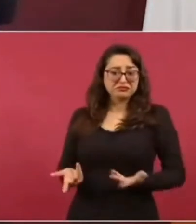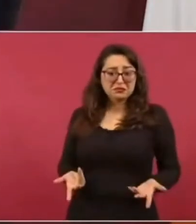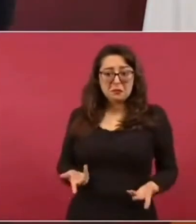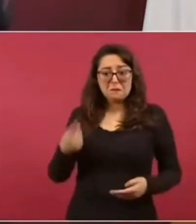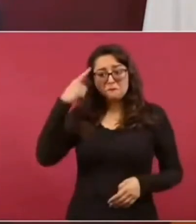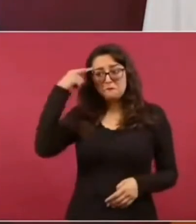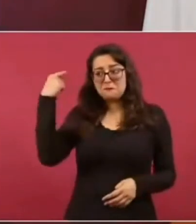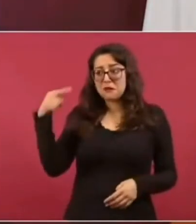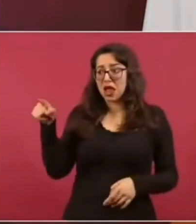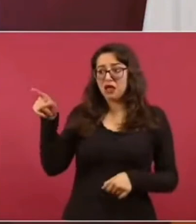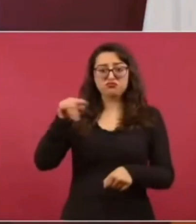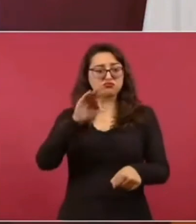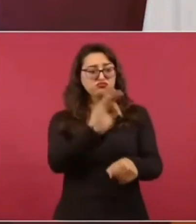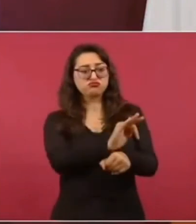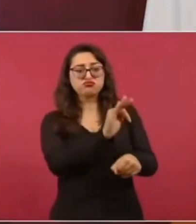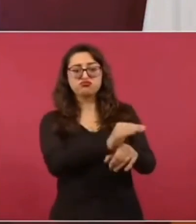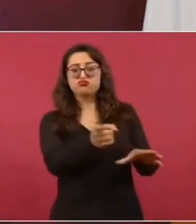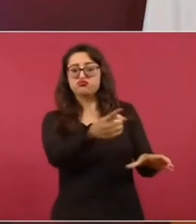representan